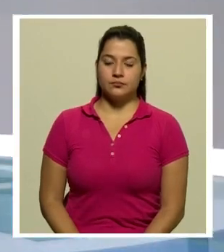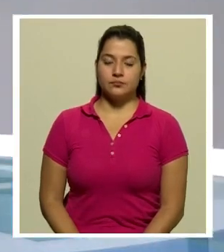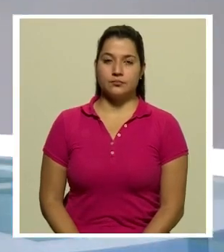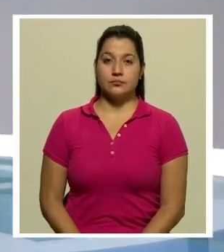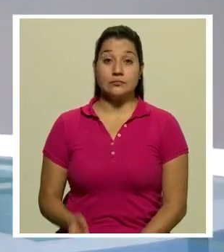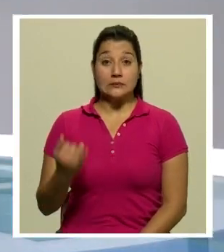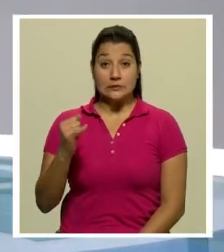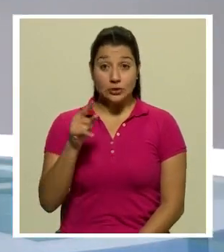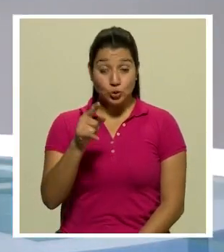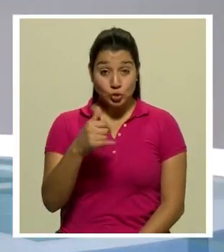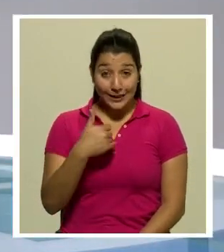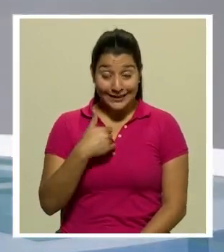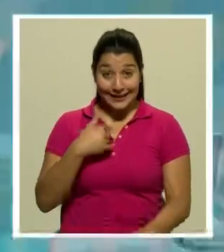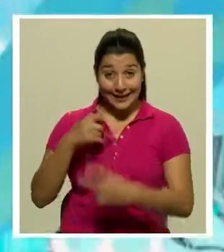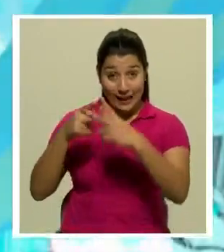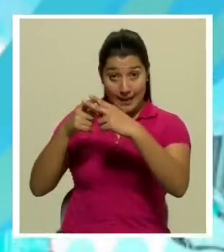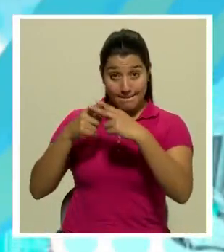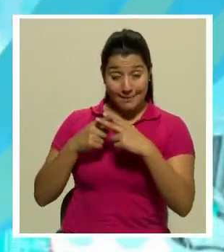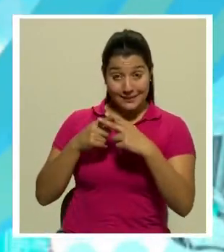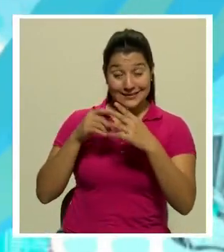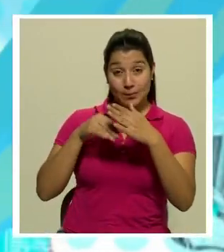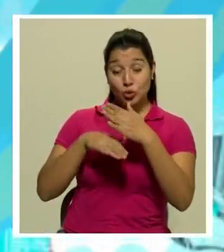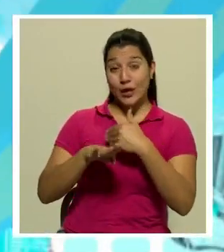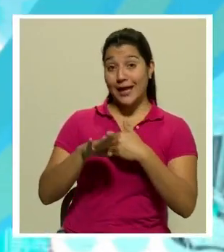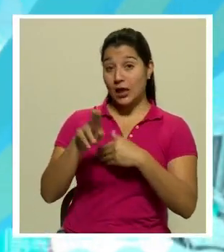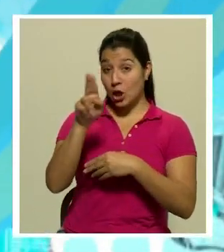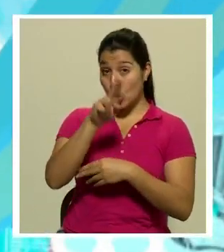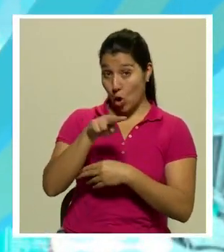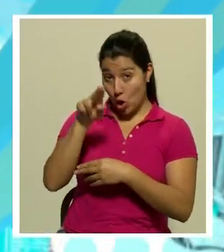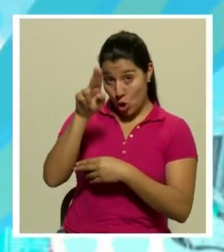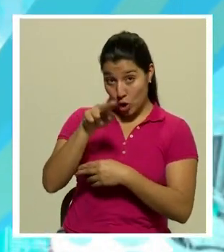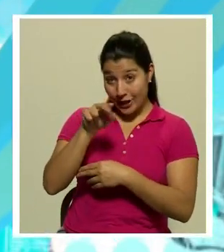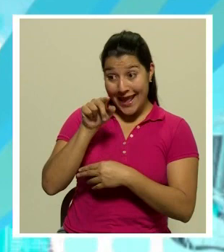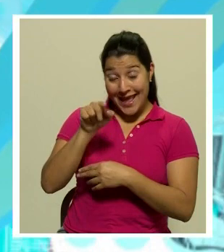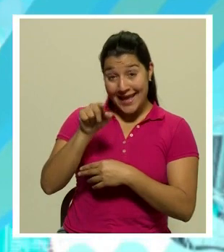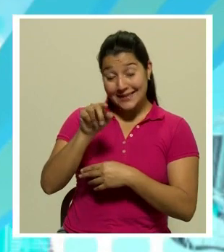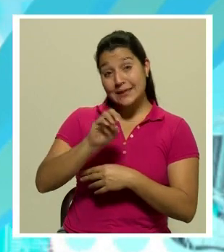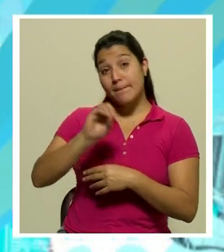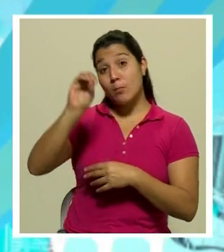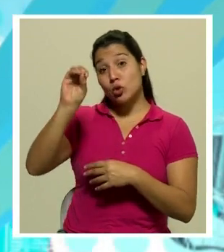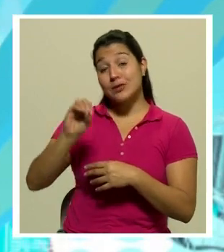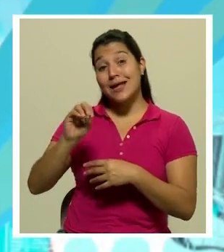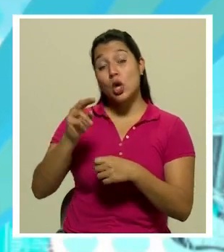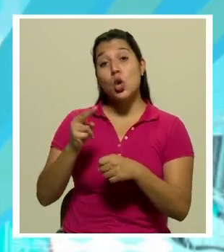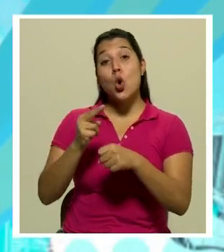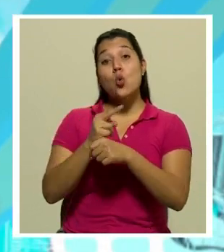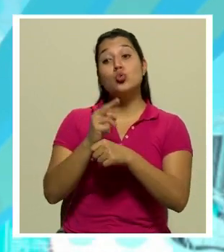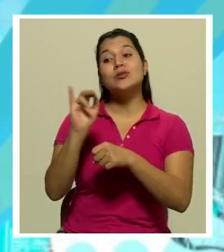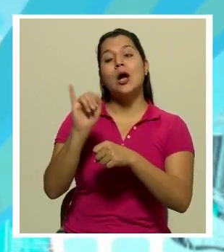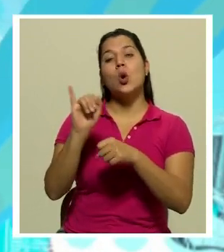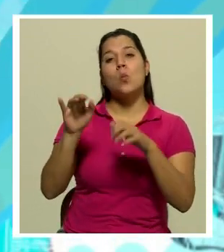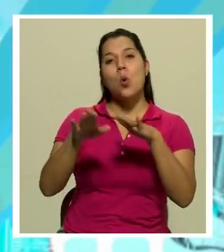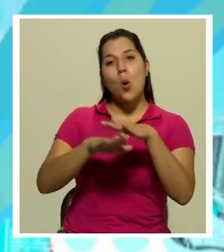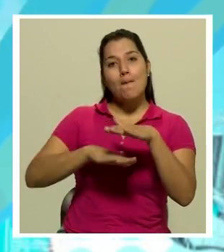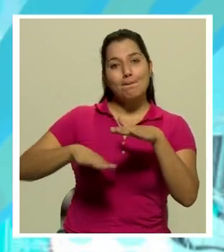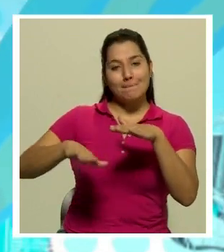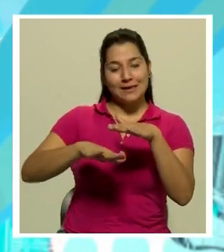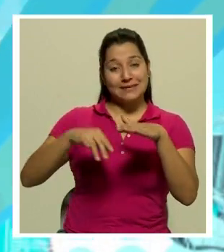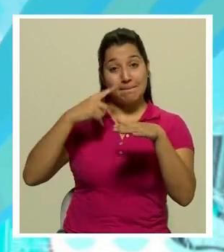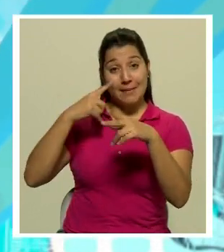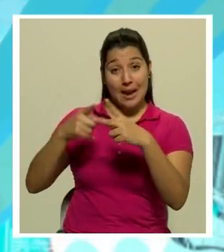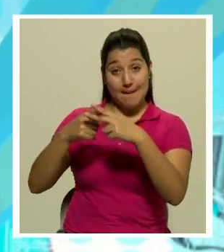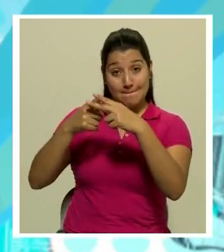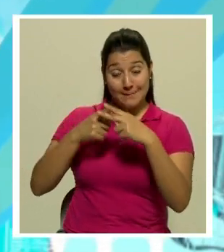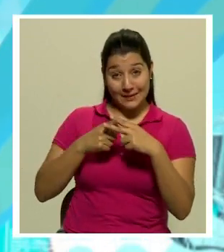Y si usted tiene créditos en colones, este indicador que se utiliza como insumo para los